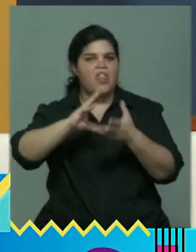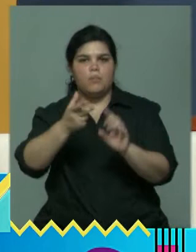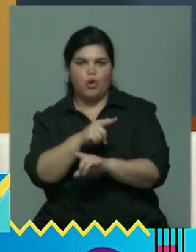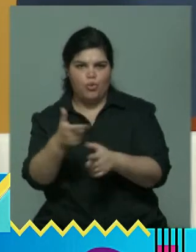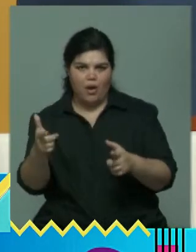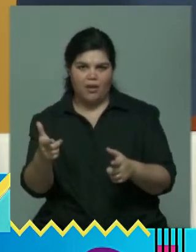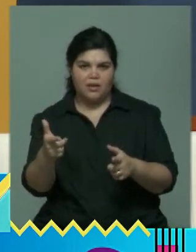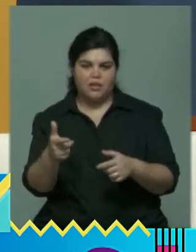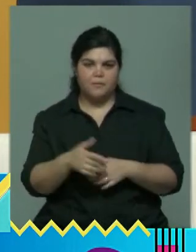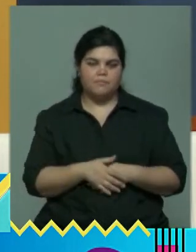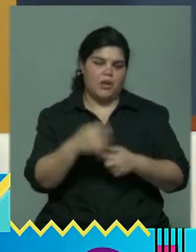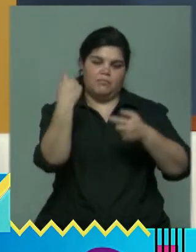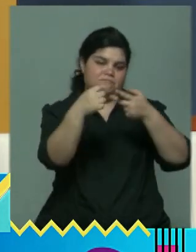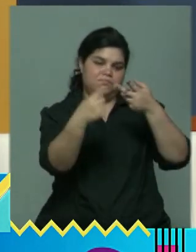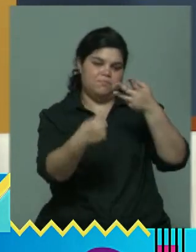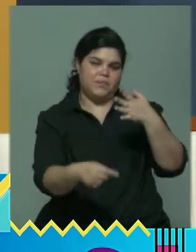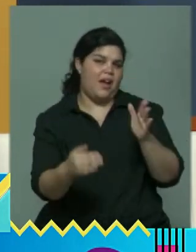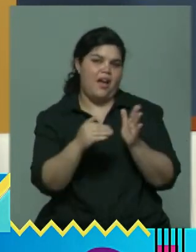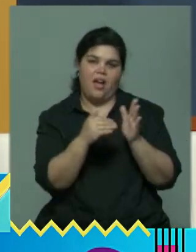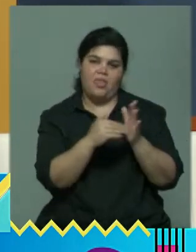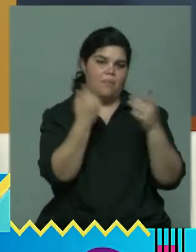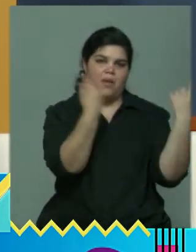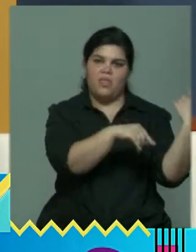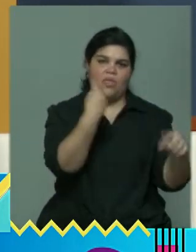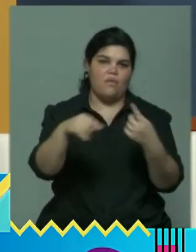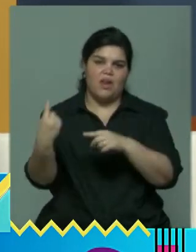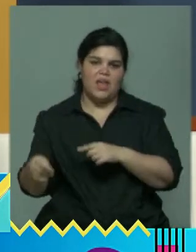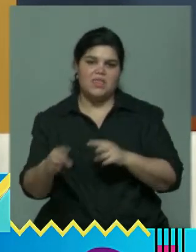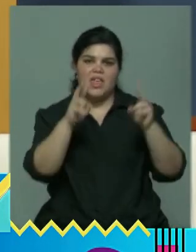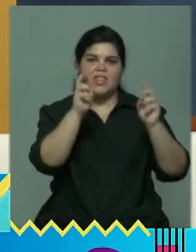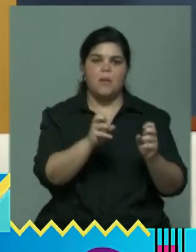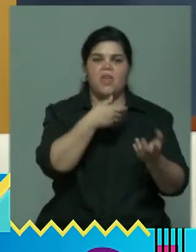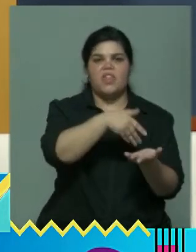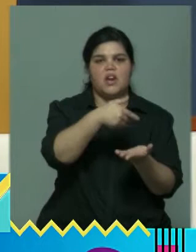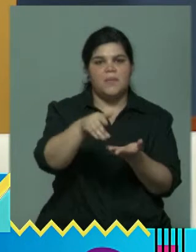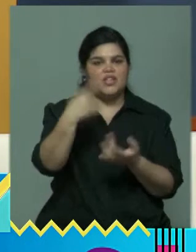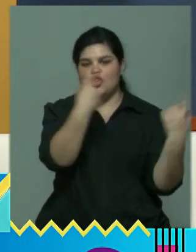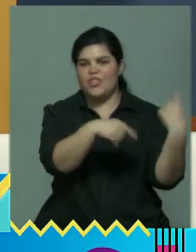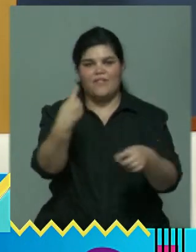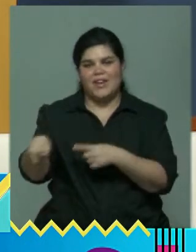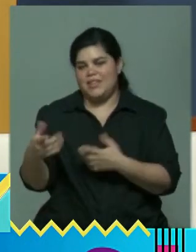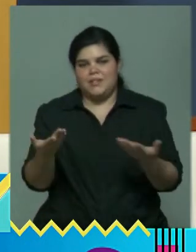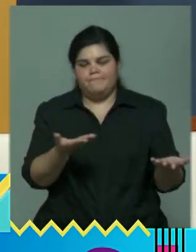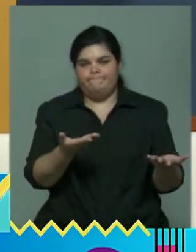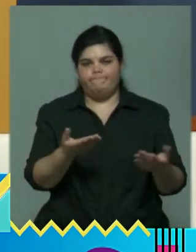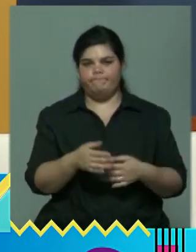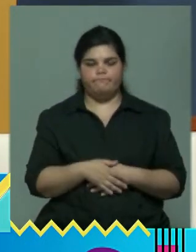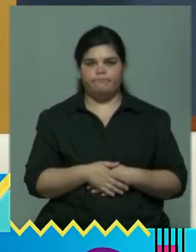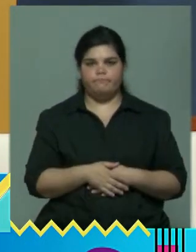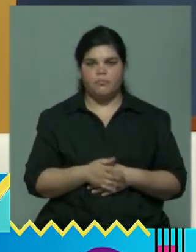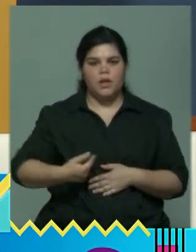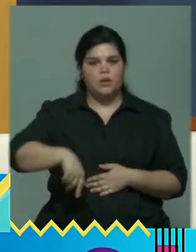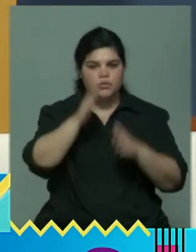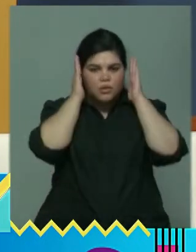bueno, dependiendo cada eje, pero insisto, nosotros hacemos muchísimo énfasis